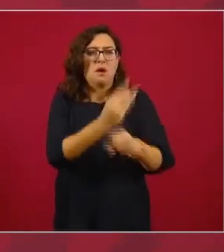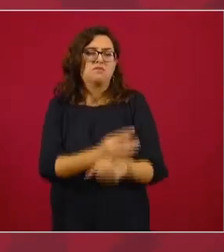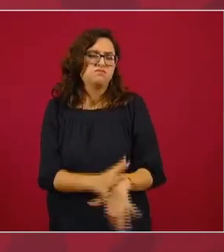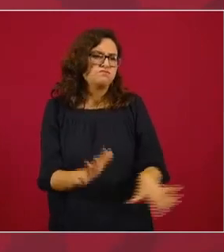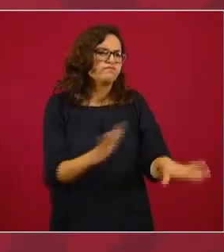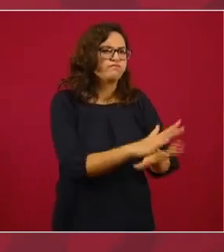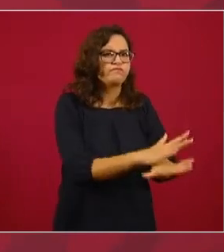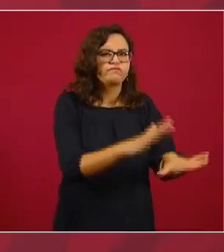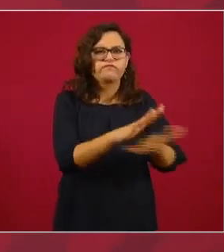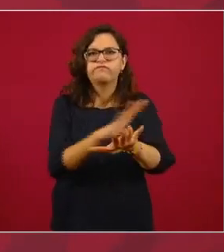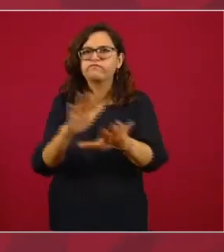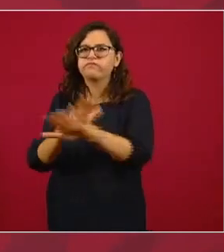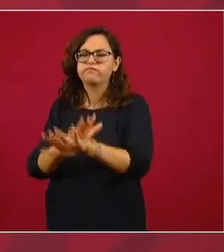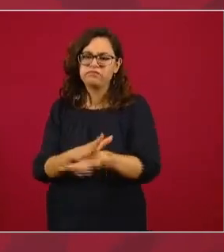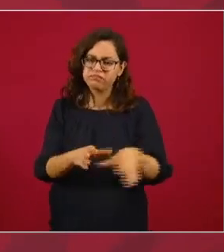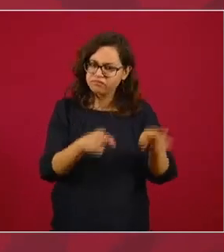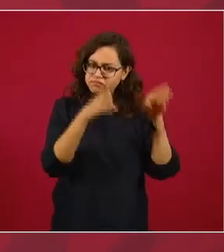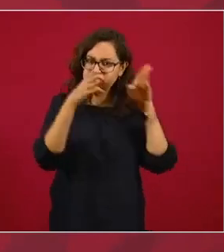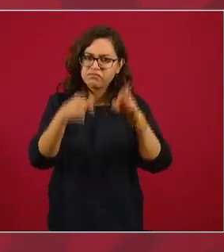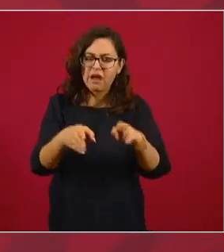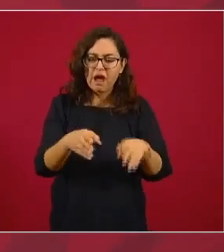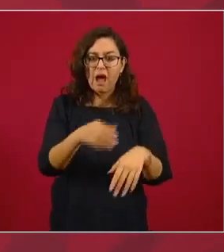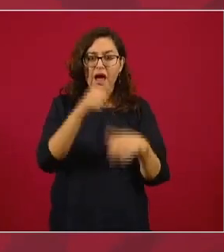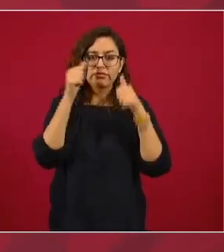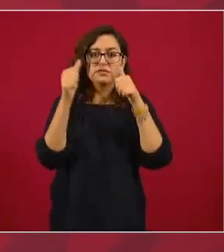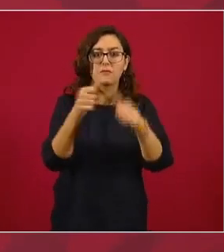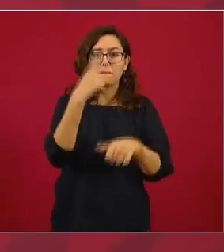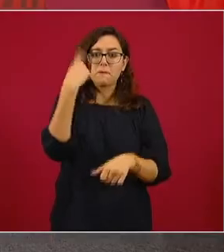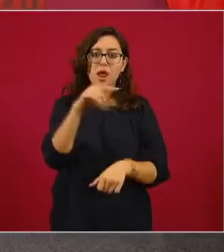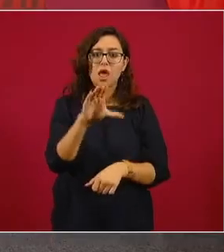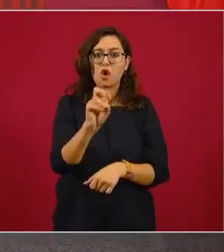para la atención de enfermos de COVID.